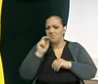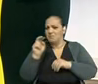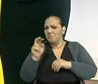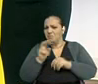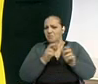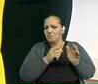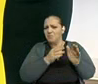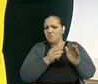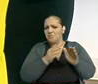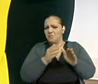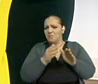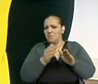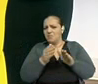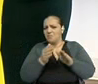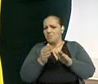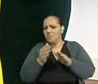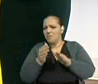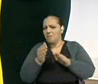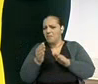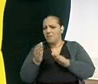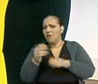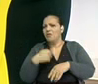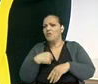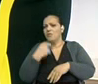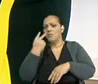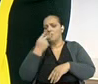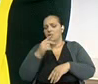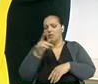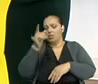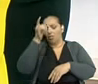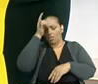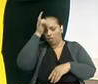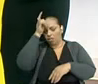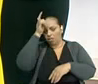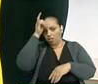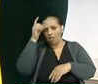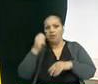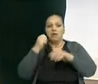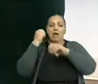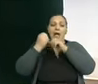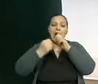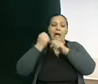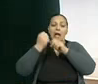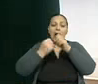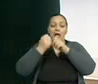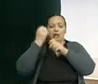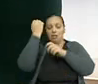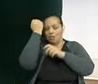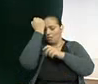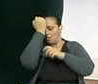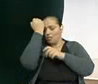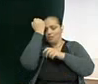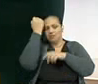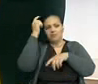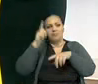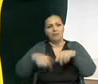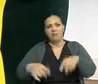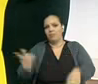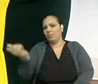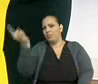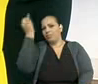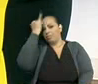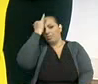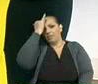Cada vez que uno pasaba por los hospitales, cuando veníamos de madrugada al trabajo, pasamos por el hospital de Los Ceibos. La diferencia de lo que es